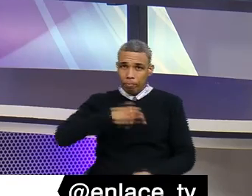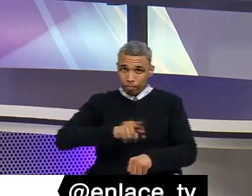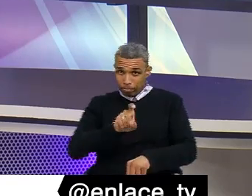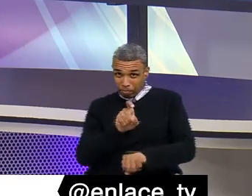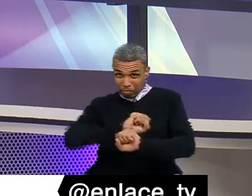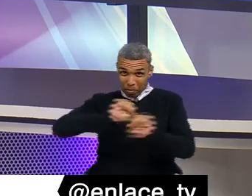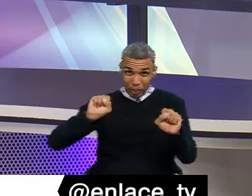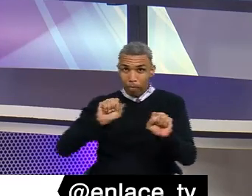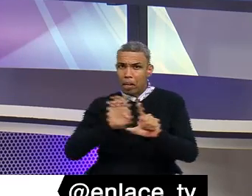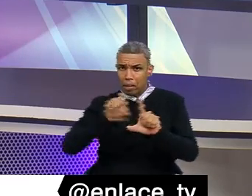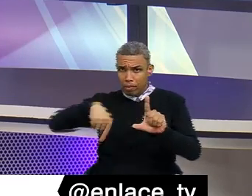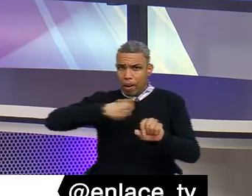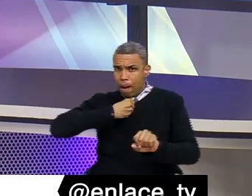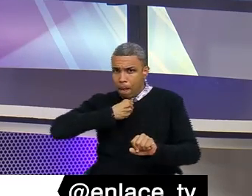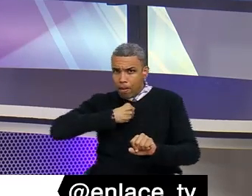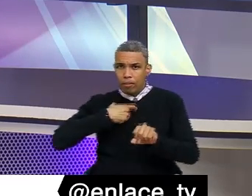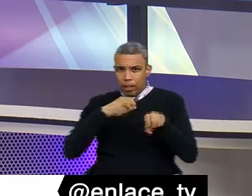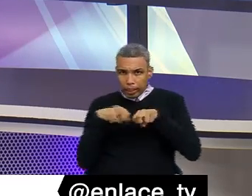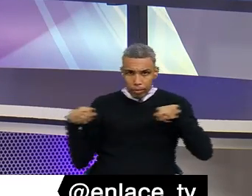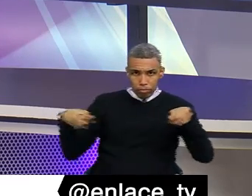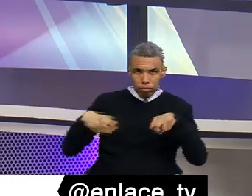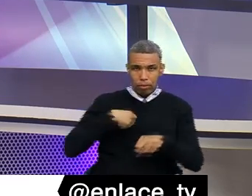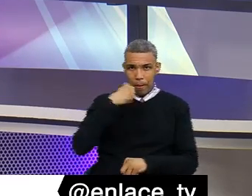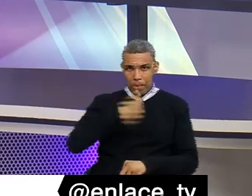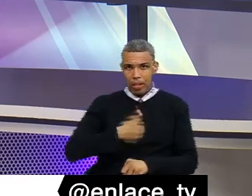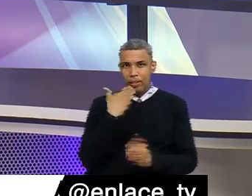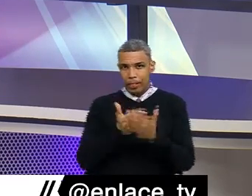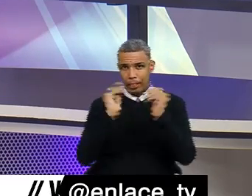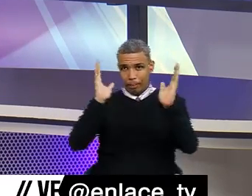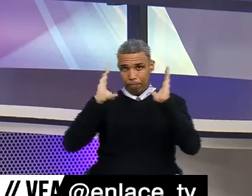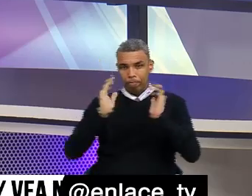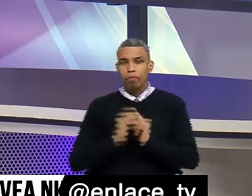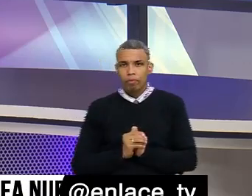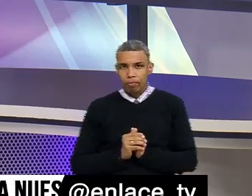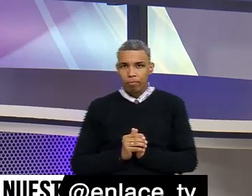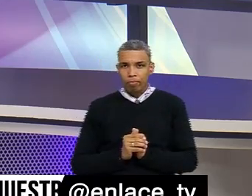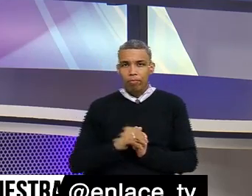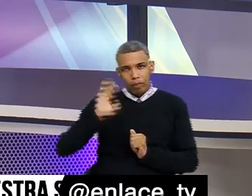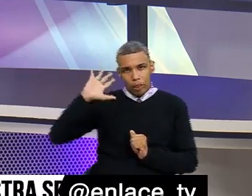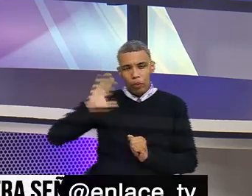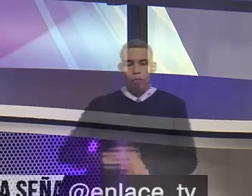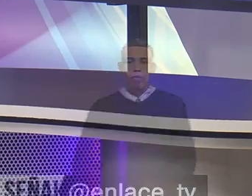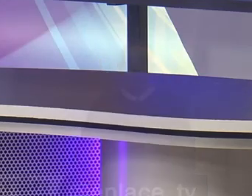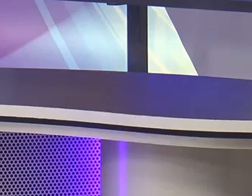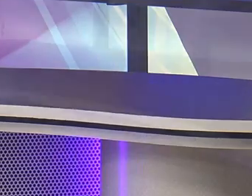mañana, en Enlace Radio. Gracias por acompañarnos. Y recuerde que este es Enlace Noticias, lo que usted quiere ver.